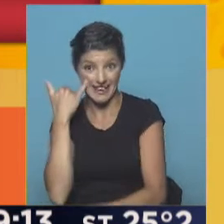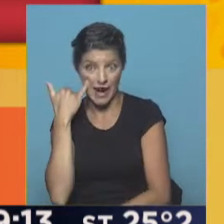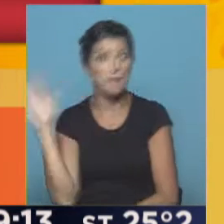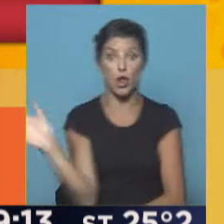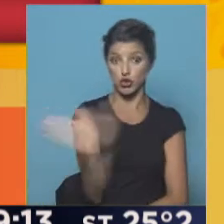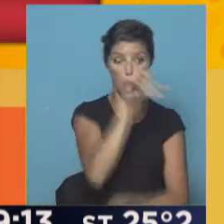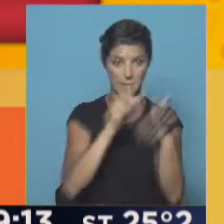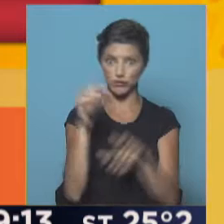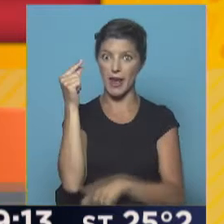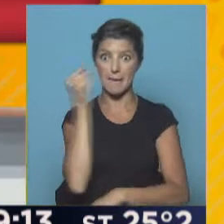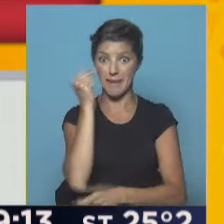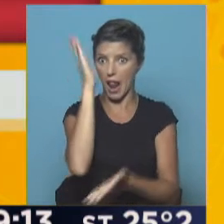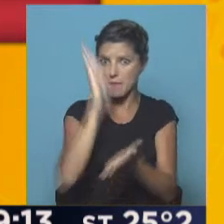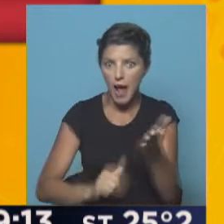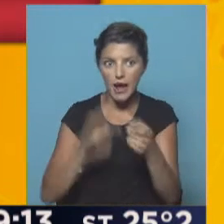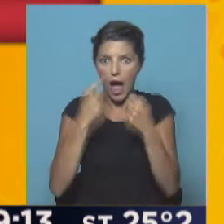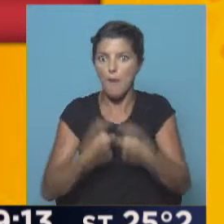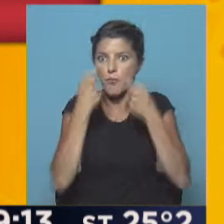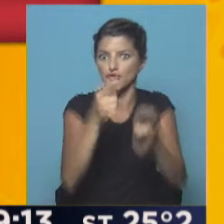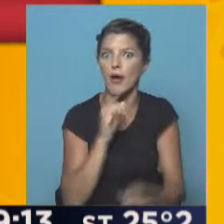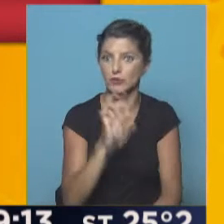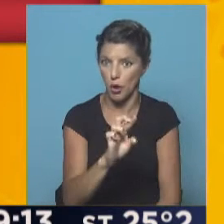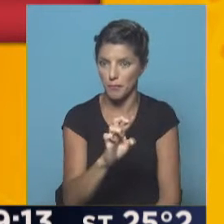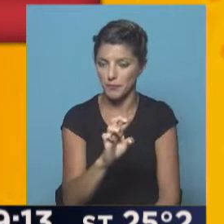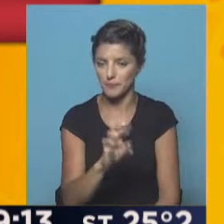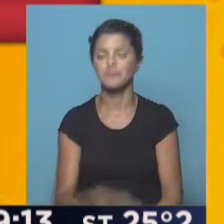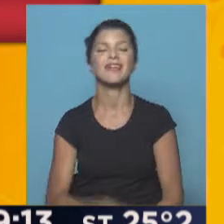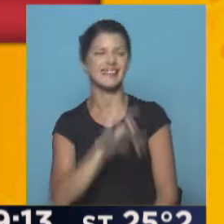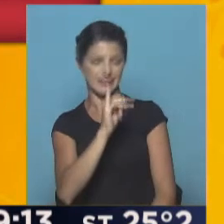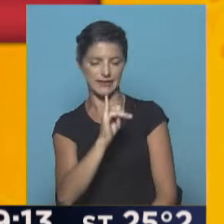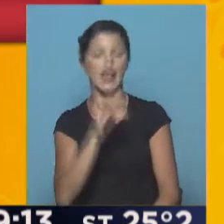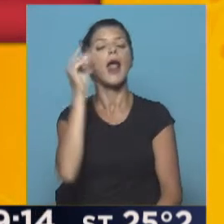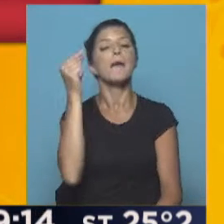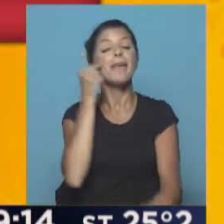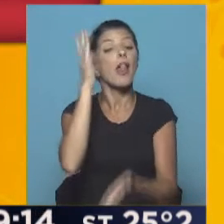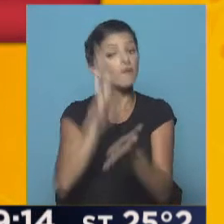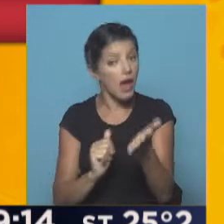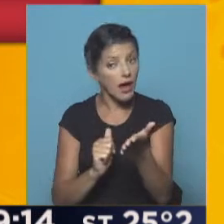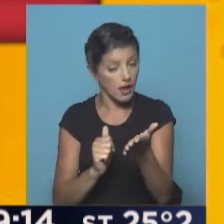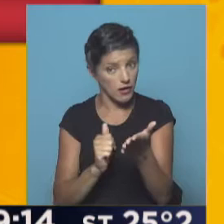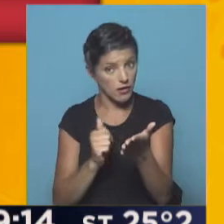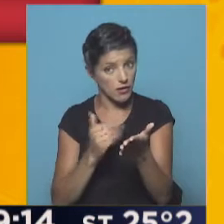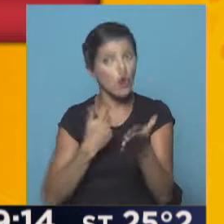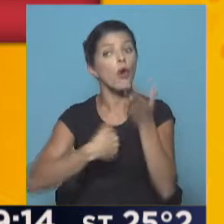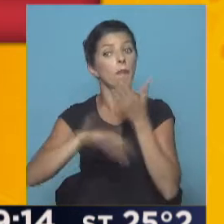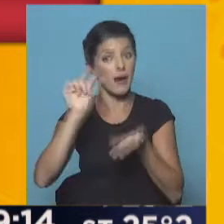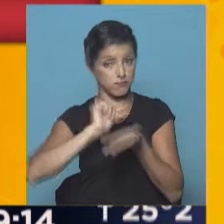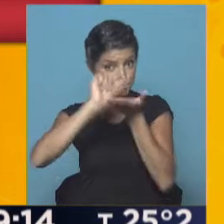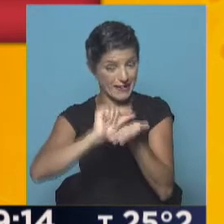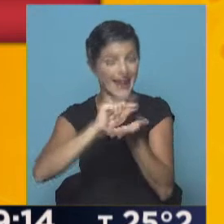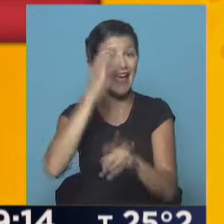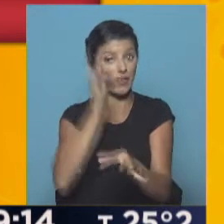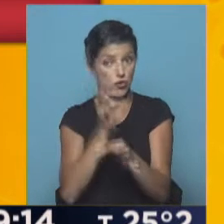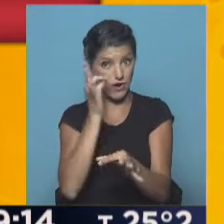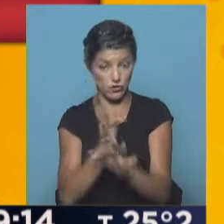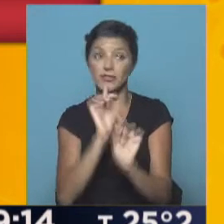raza, digamos, de menores calificaciones académicas, ¿no? Porque entre los blancos con más créditos educativos también fue